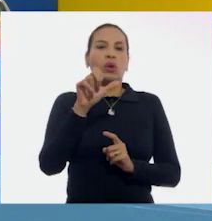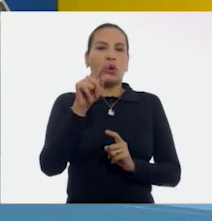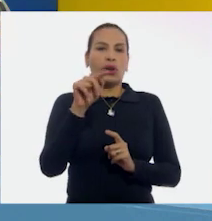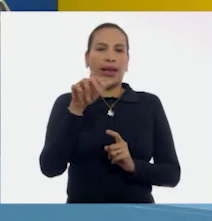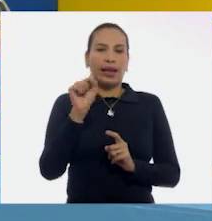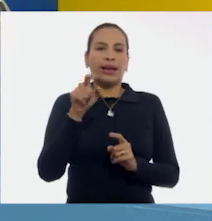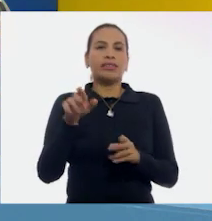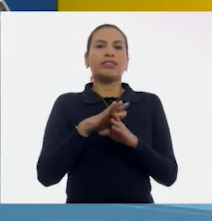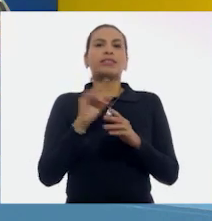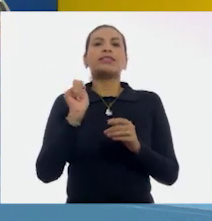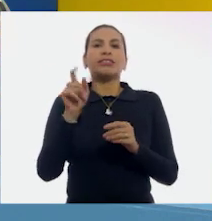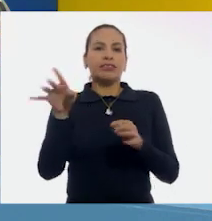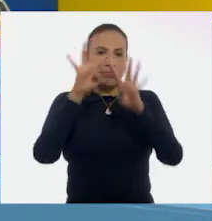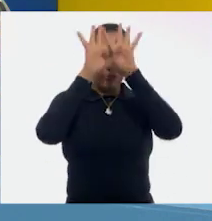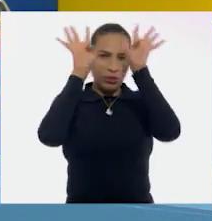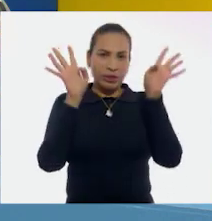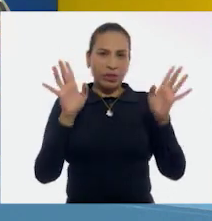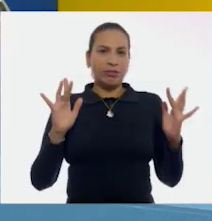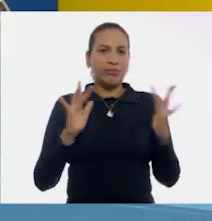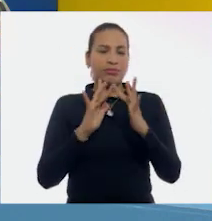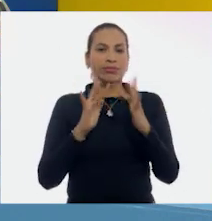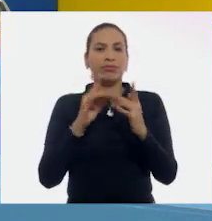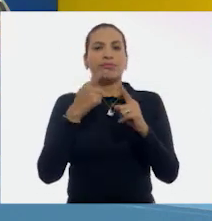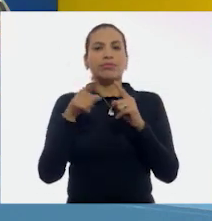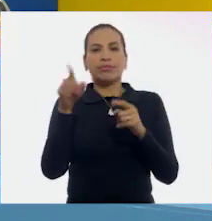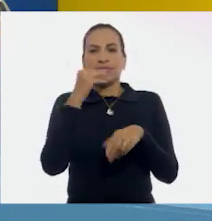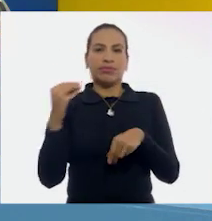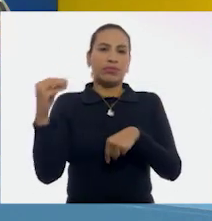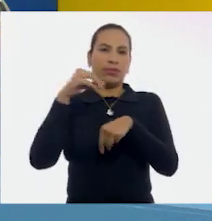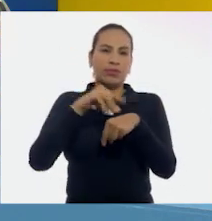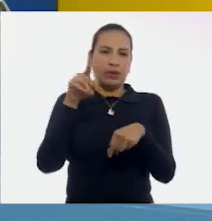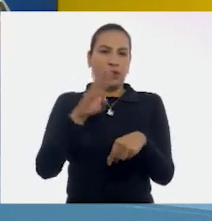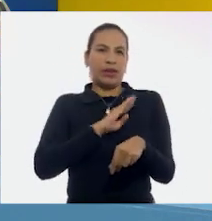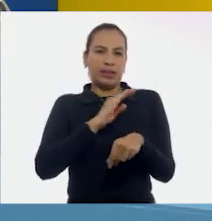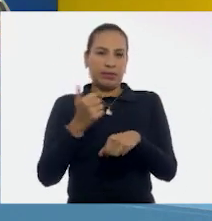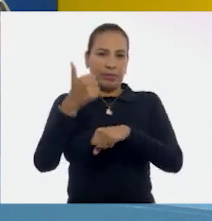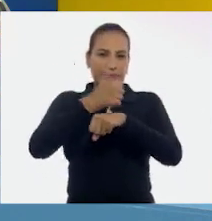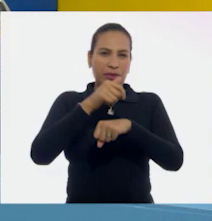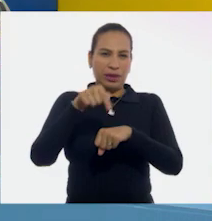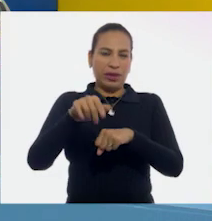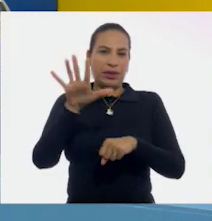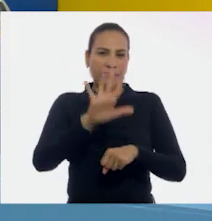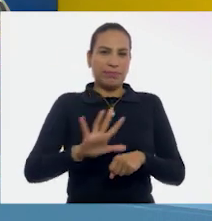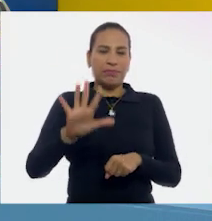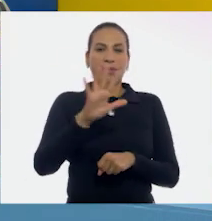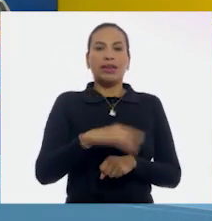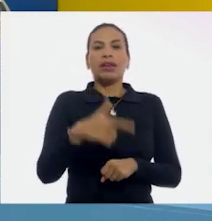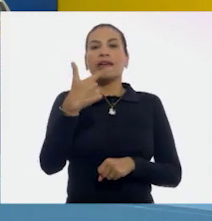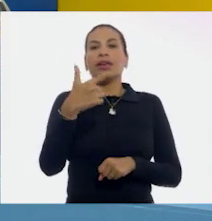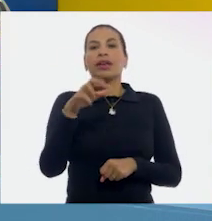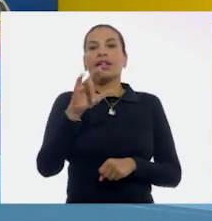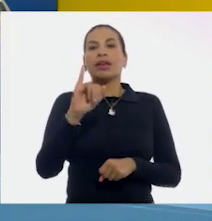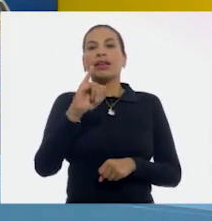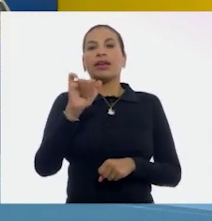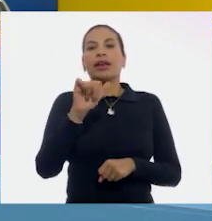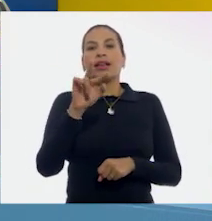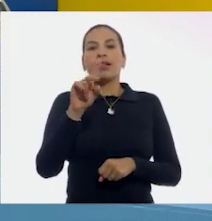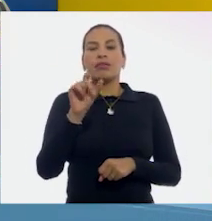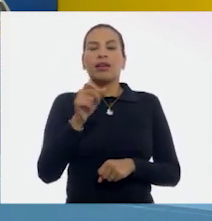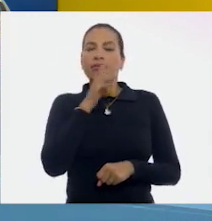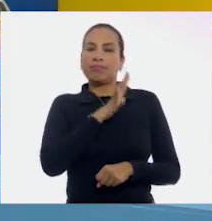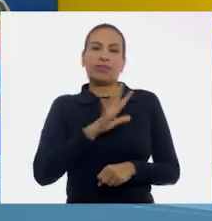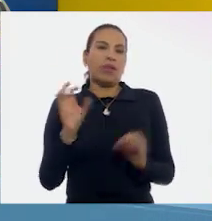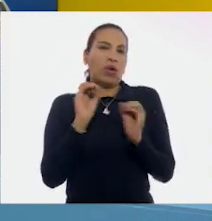y varios tripulantes le insistieron en fundar una villa española en el continente. Sin embargo, Grijalva no había recibido esa orden y se